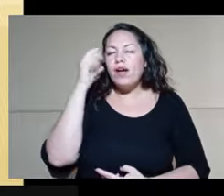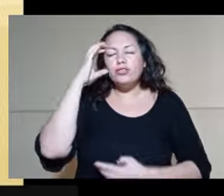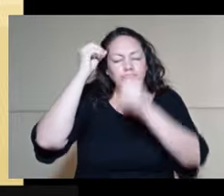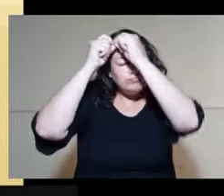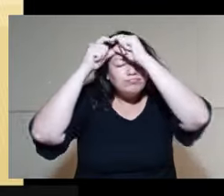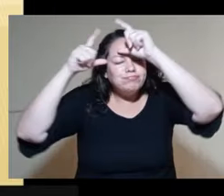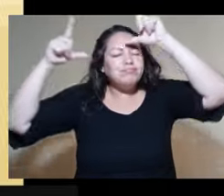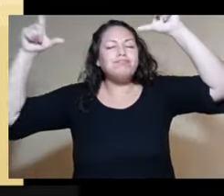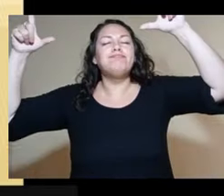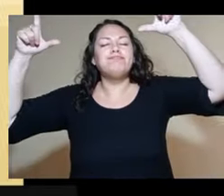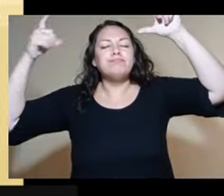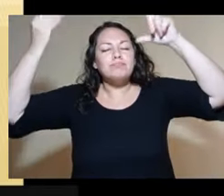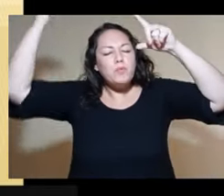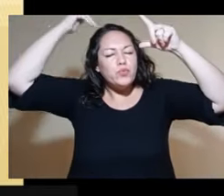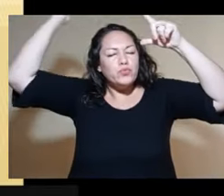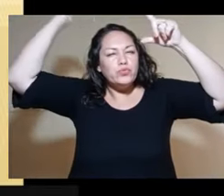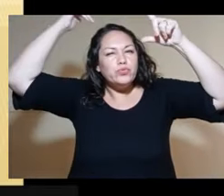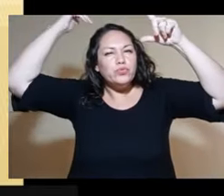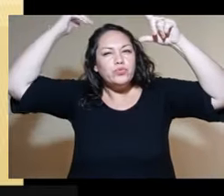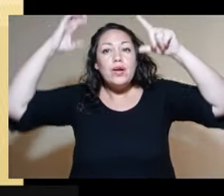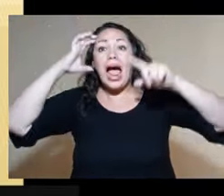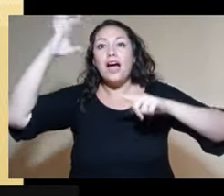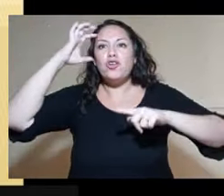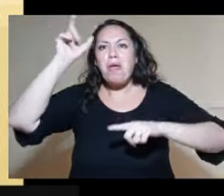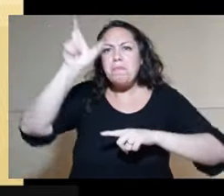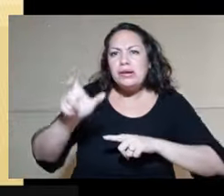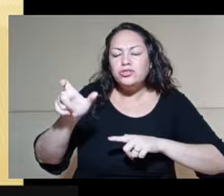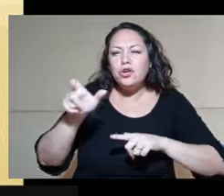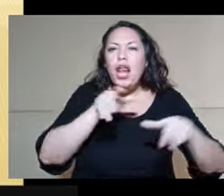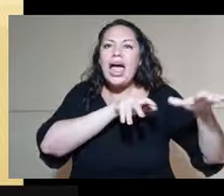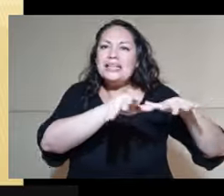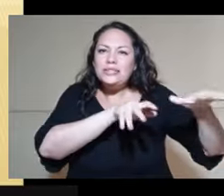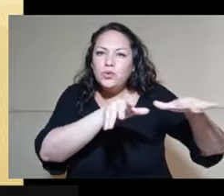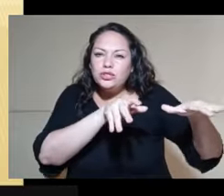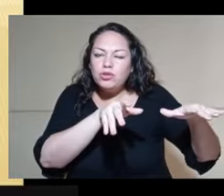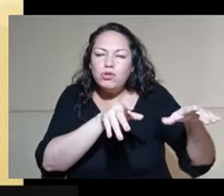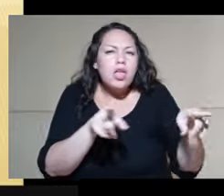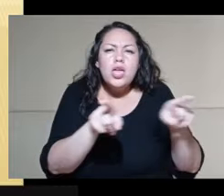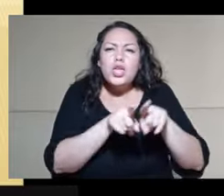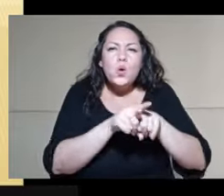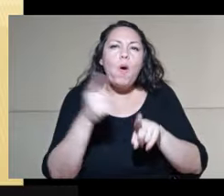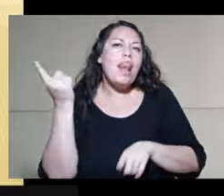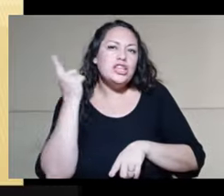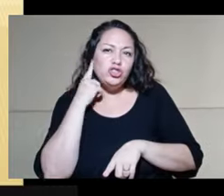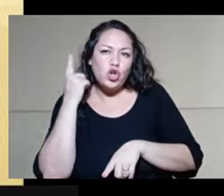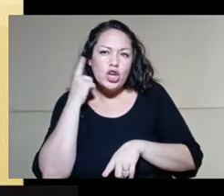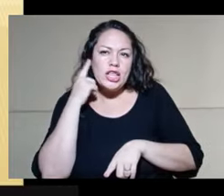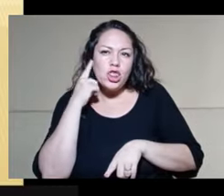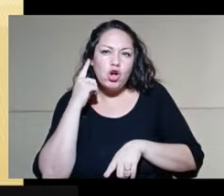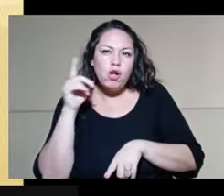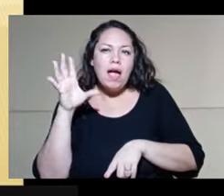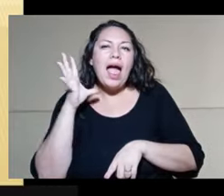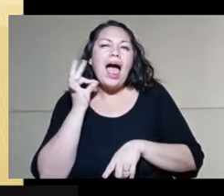lo asociamos con cuestiones que tenemos guardadas en nuestra memoria. Lo mismo que el sonido, ¿no es